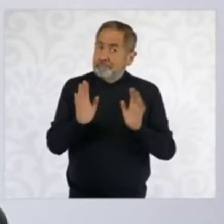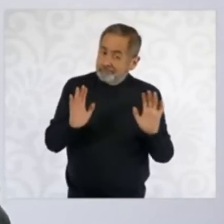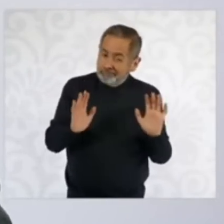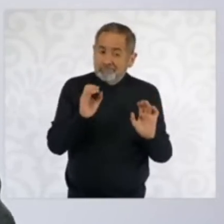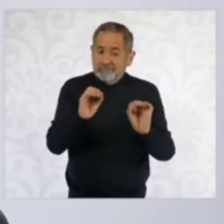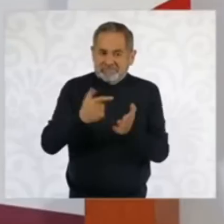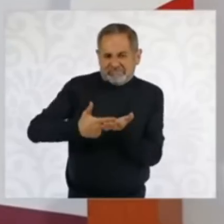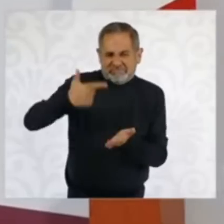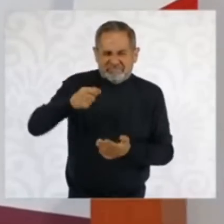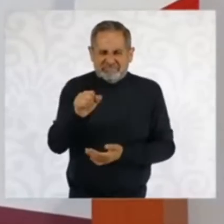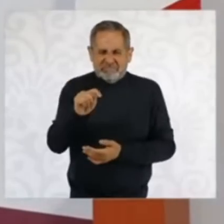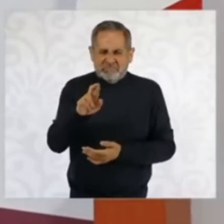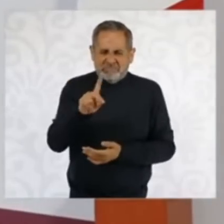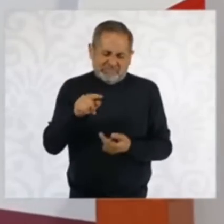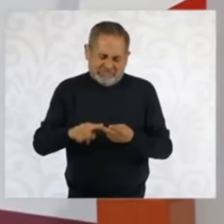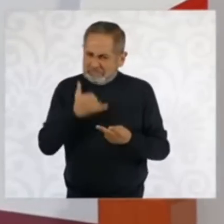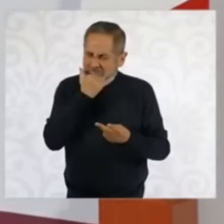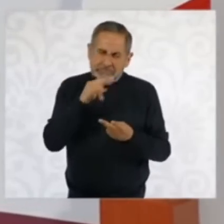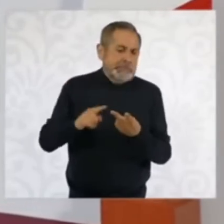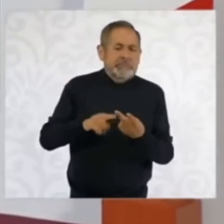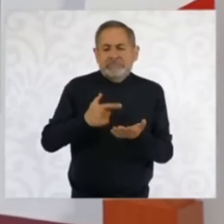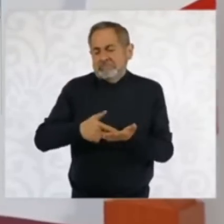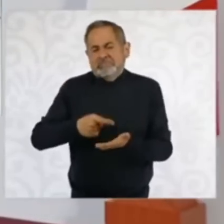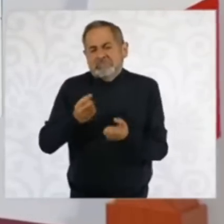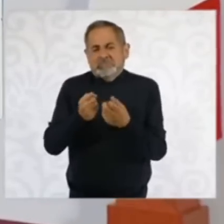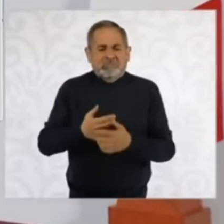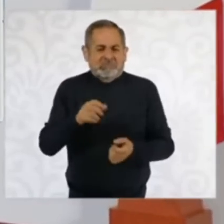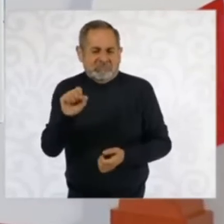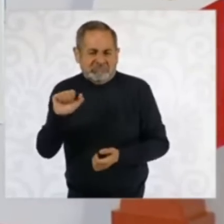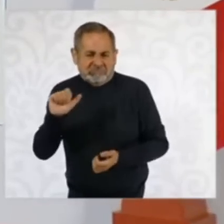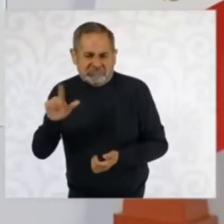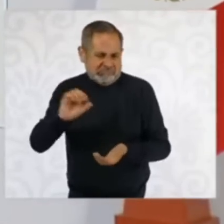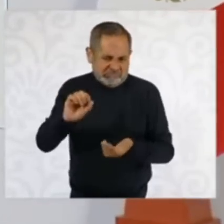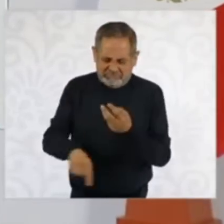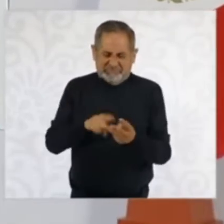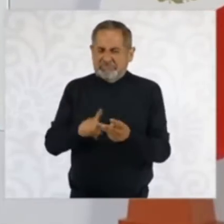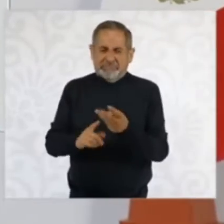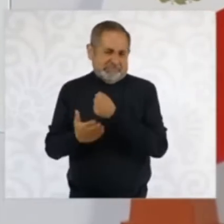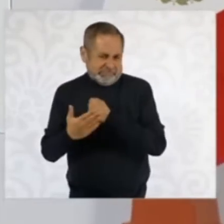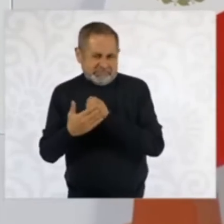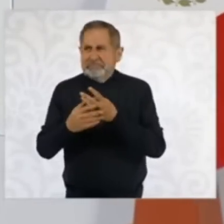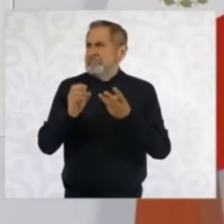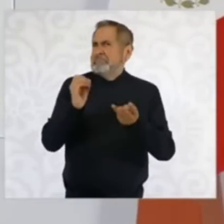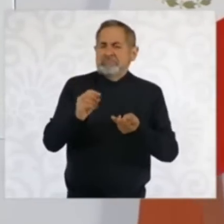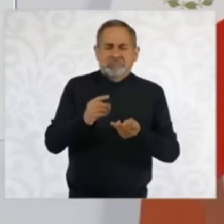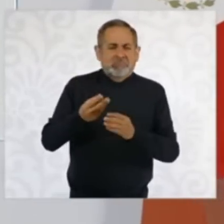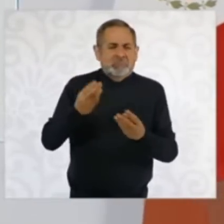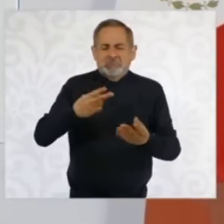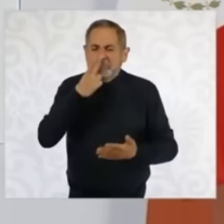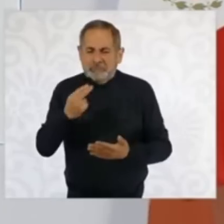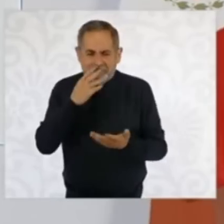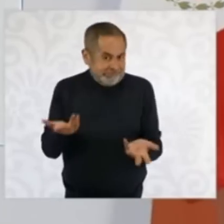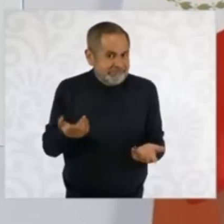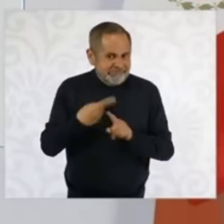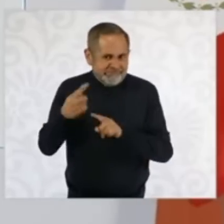tiene grasas saturadas, te vas a comer un alimento que tiene mucha sal, te vas a comer un alimento que tiene mucha